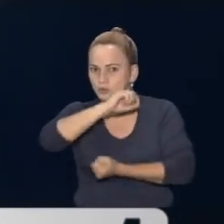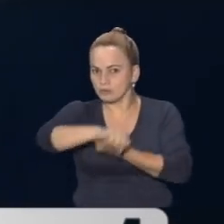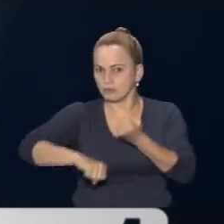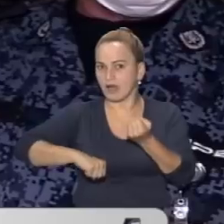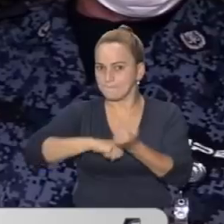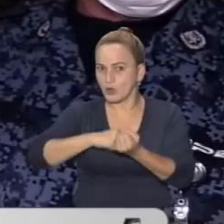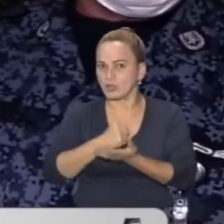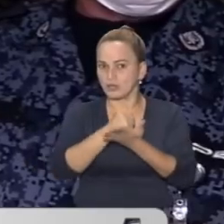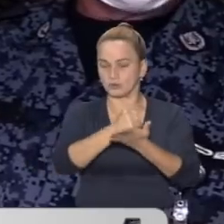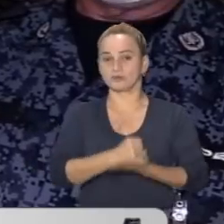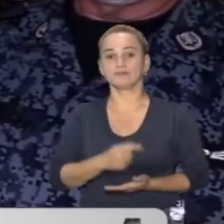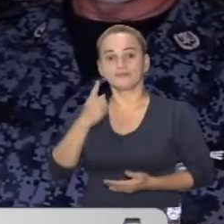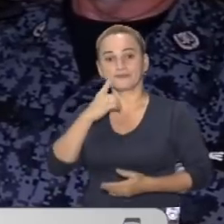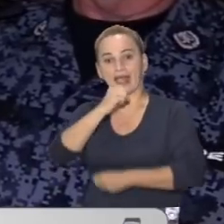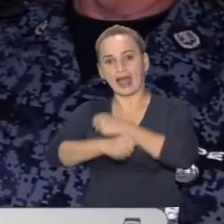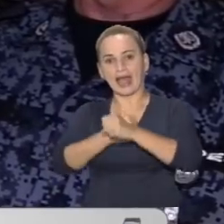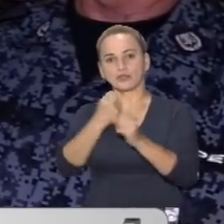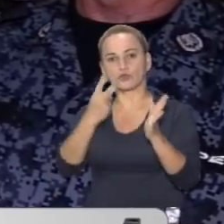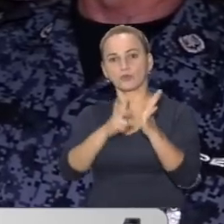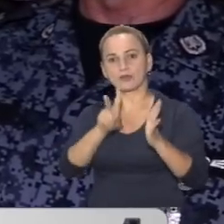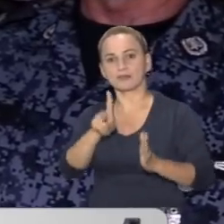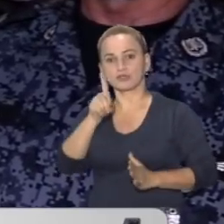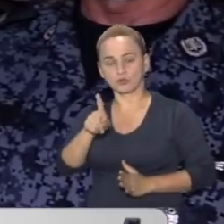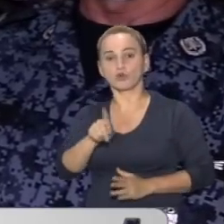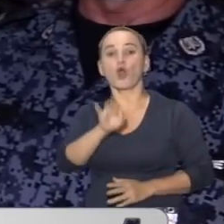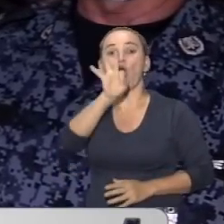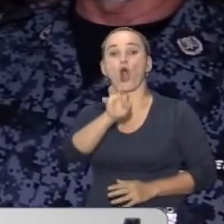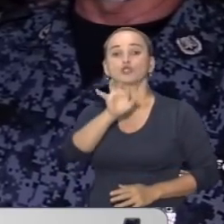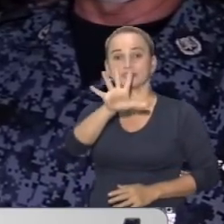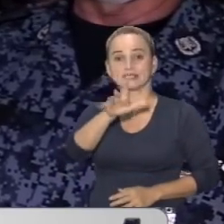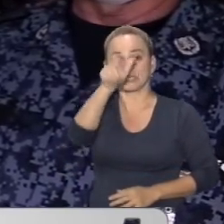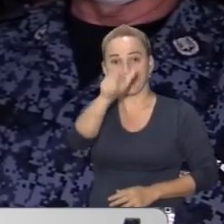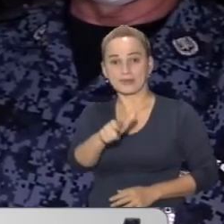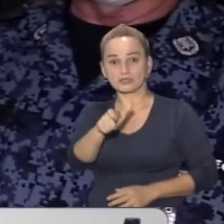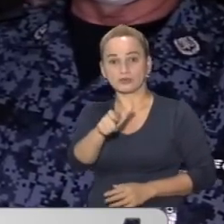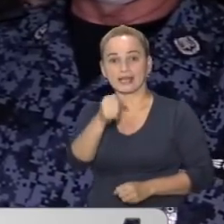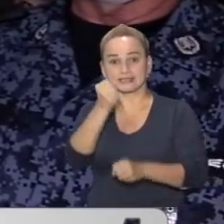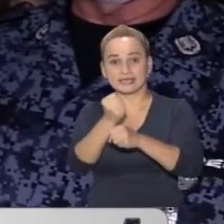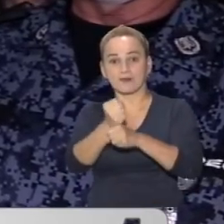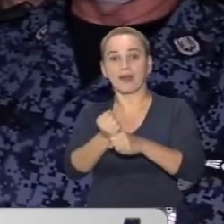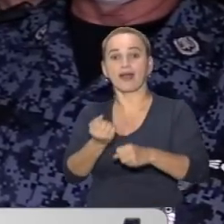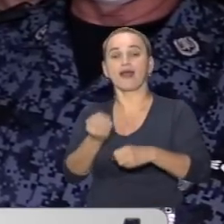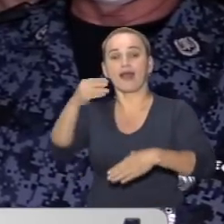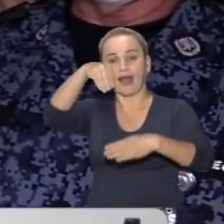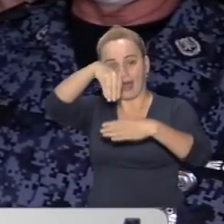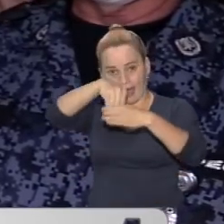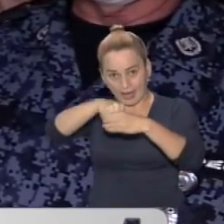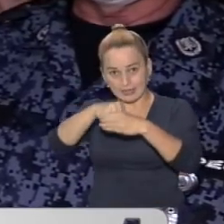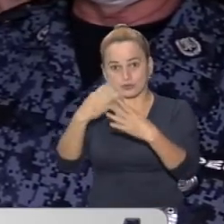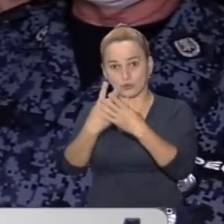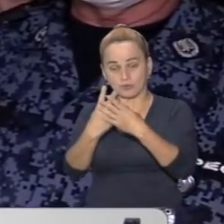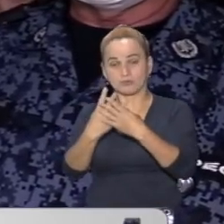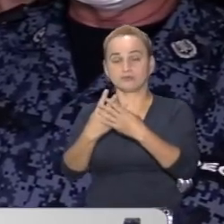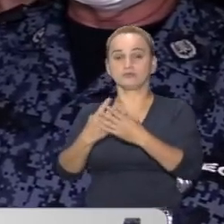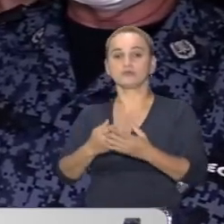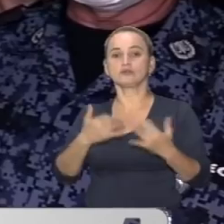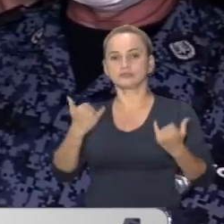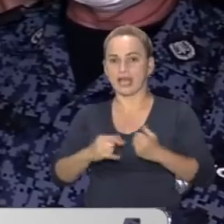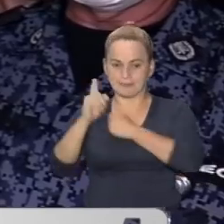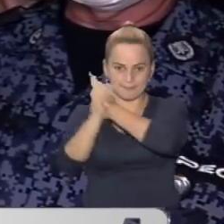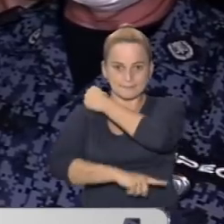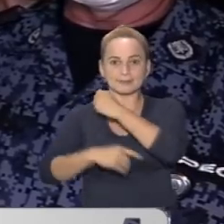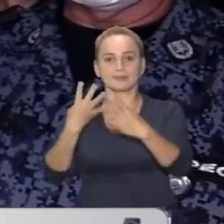que ha corrido el presente año, hemos retirado 85 funcionarios y 9 más hoy están privados de la